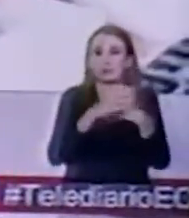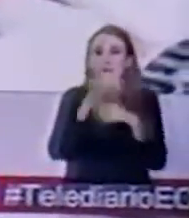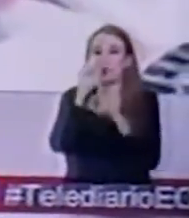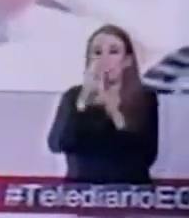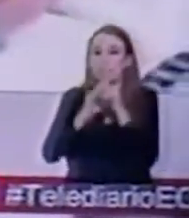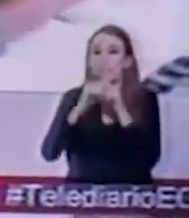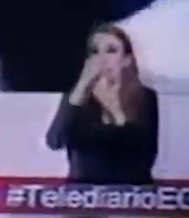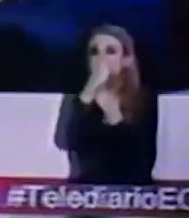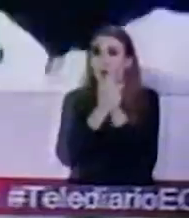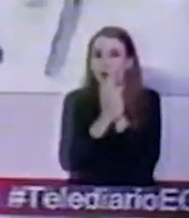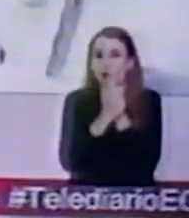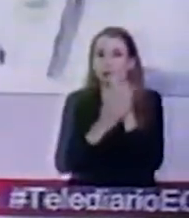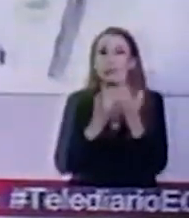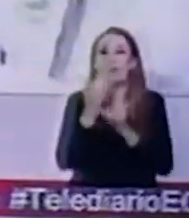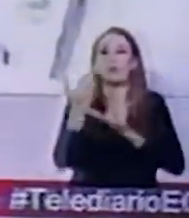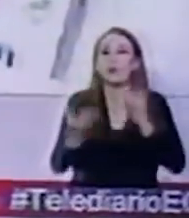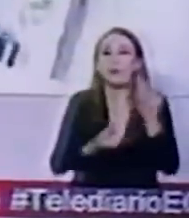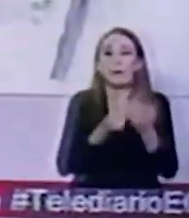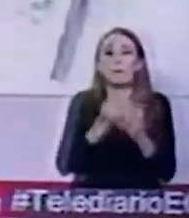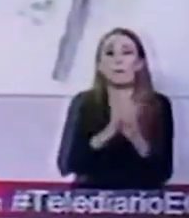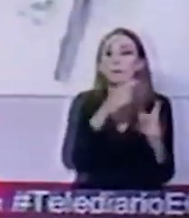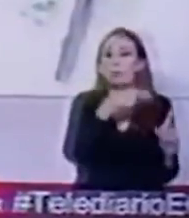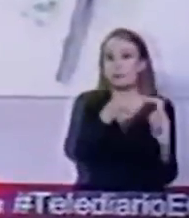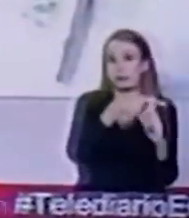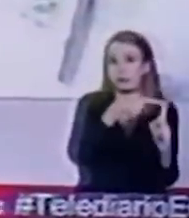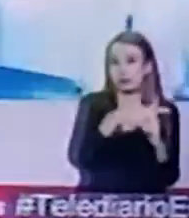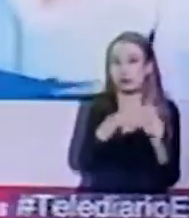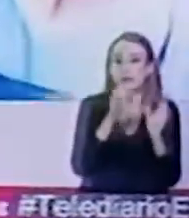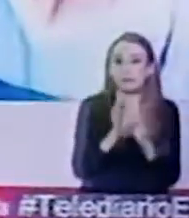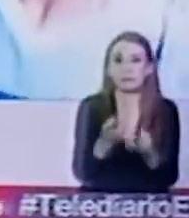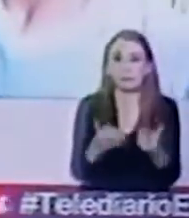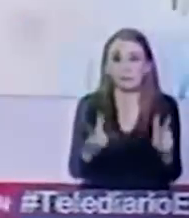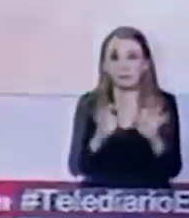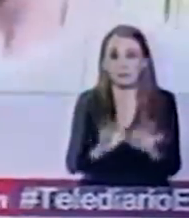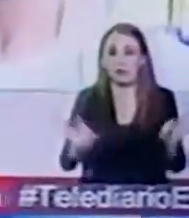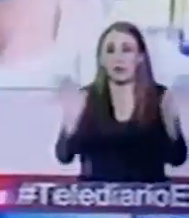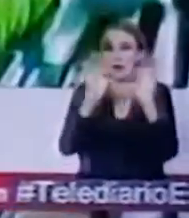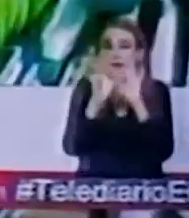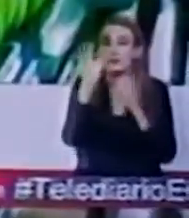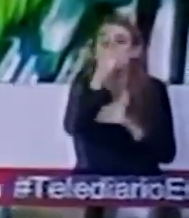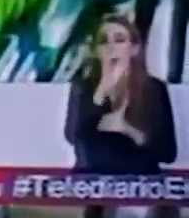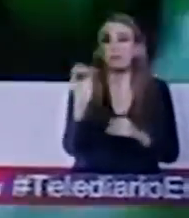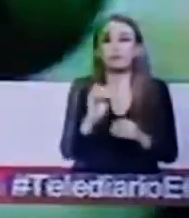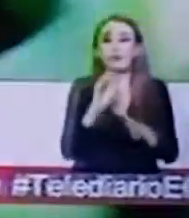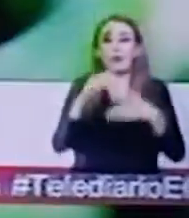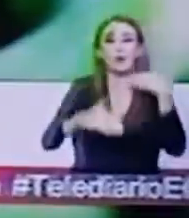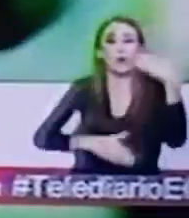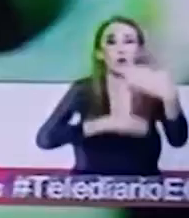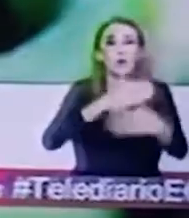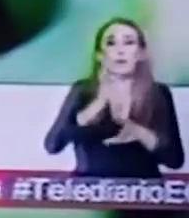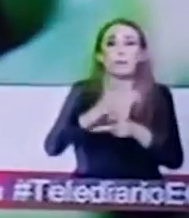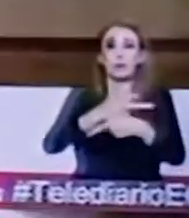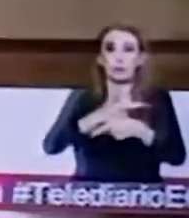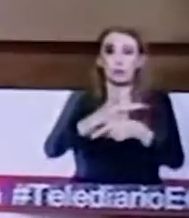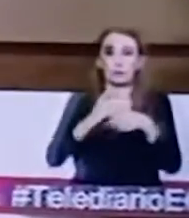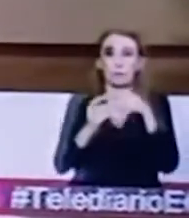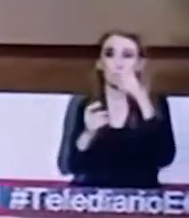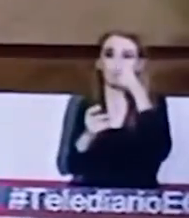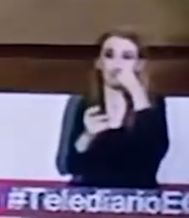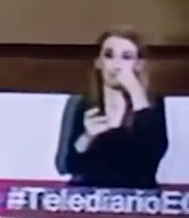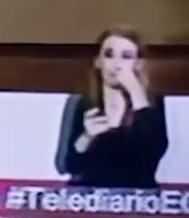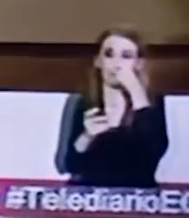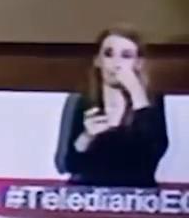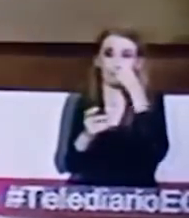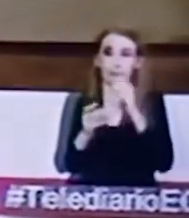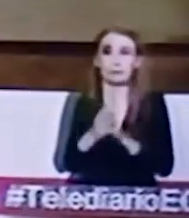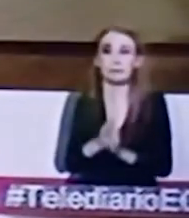Banano Corbanec considera que es positivo, pues grabarían arancel cero, haciendo más competitivo el producto ecuatoriano.